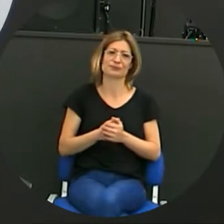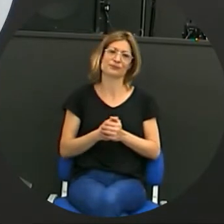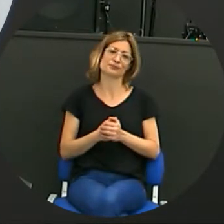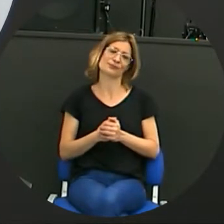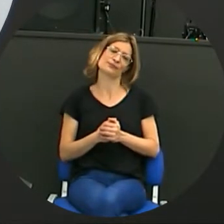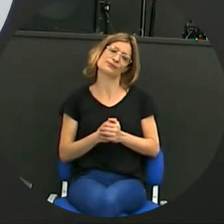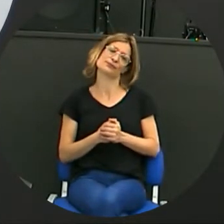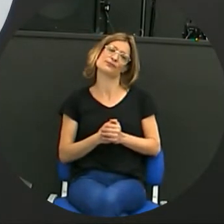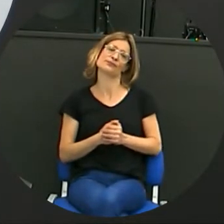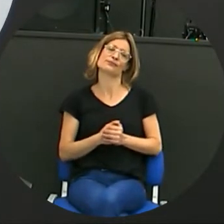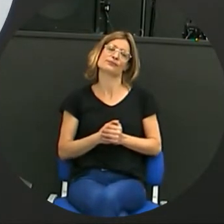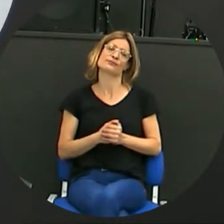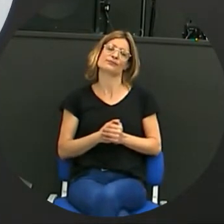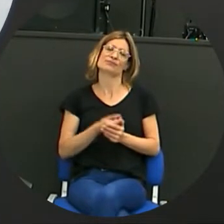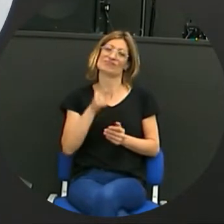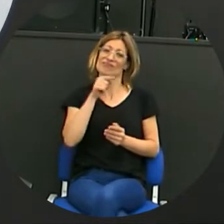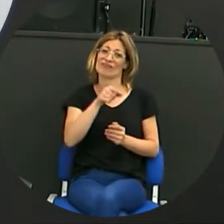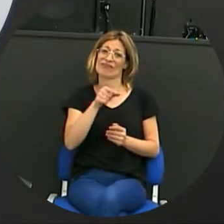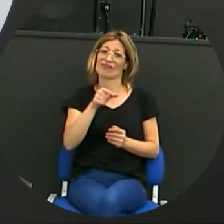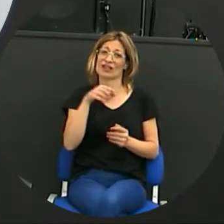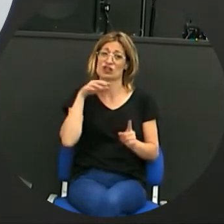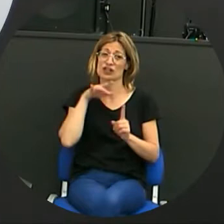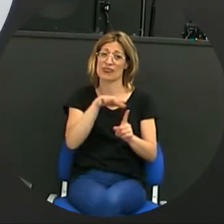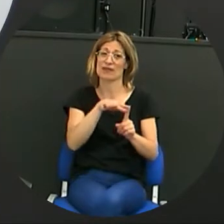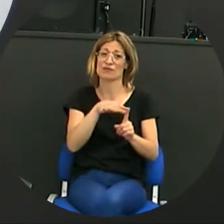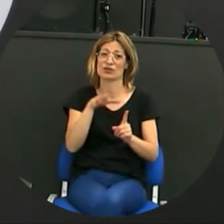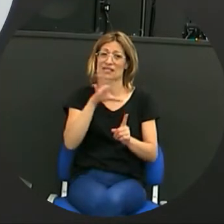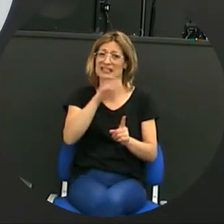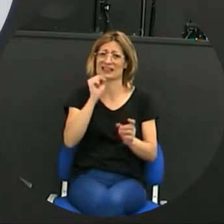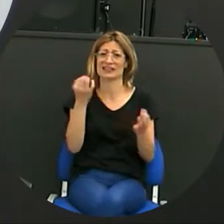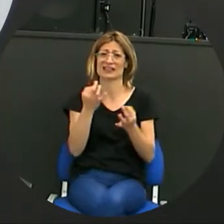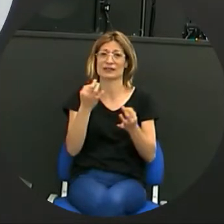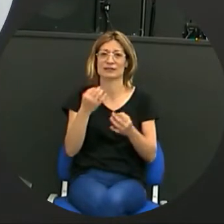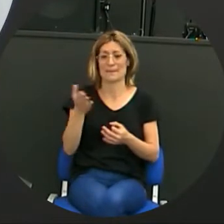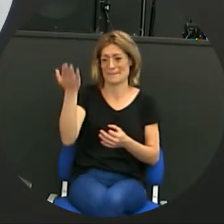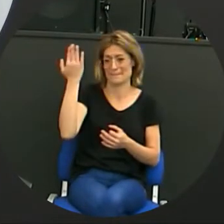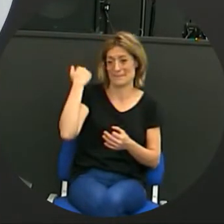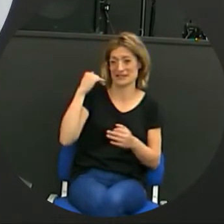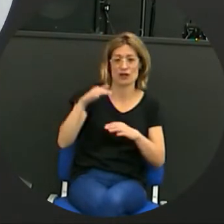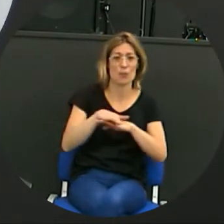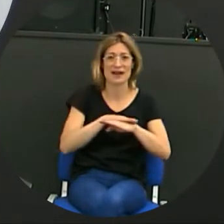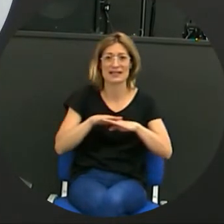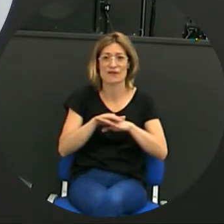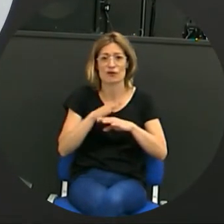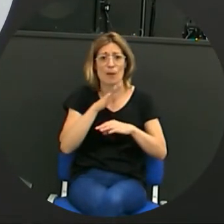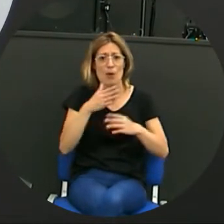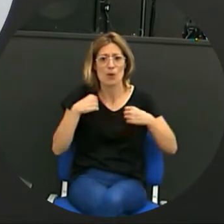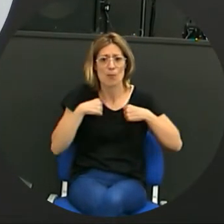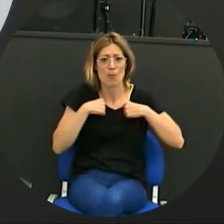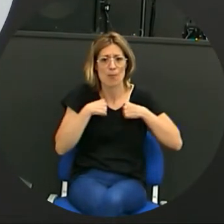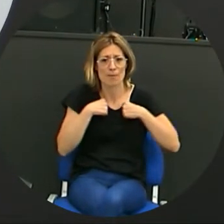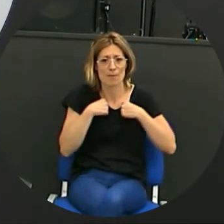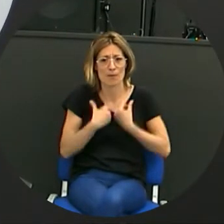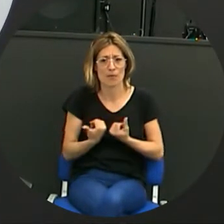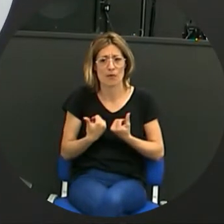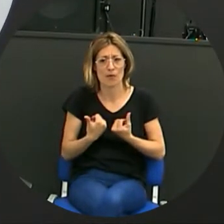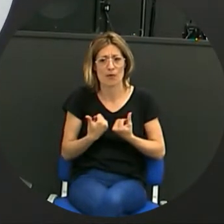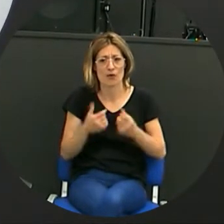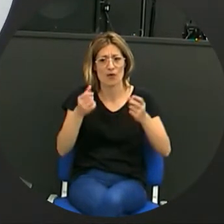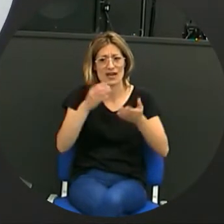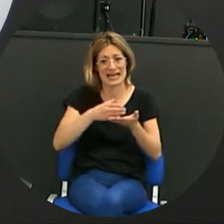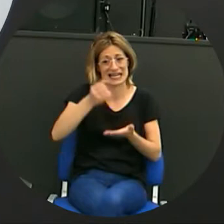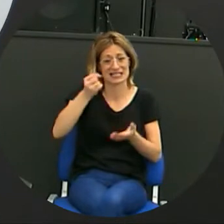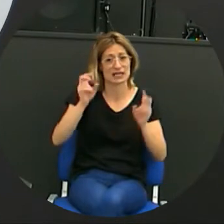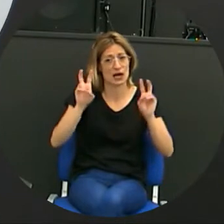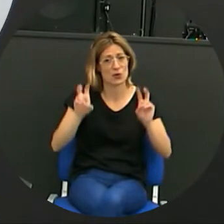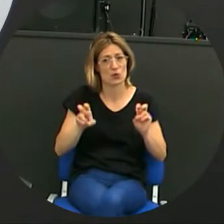discípulos que entendieron que su pasado era la plataforma para empezar esa nueva iglesia que